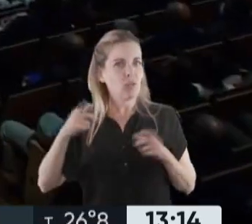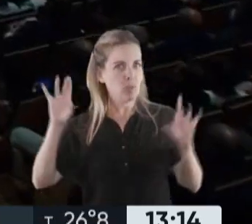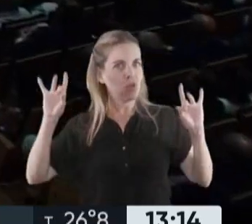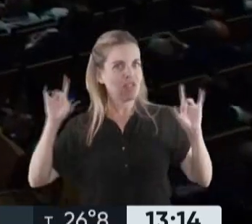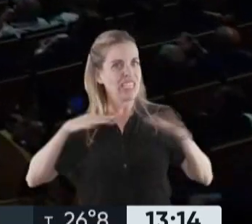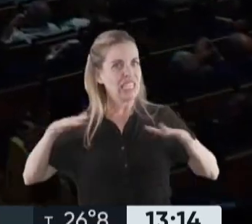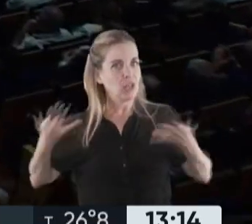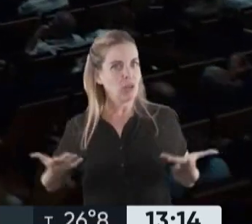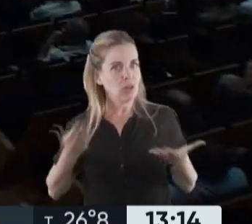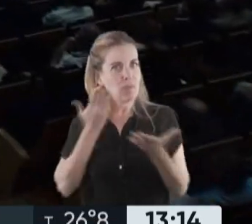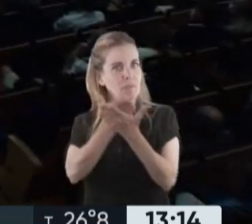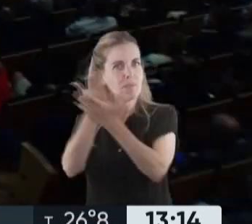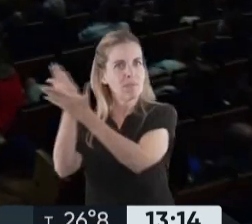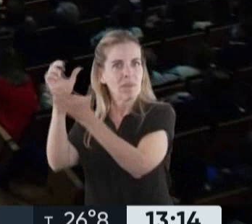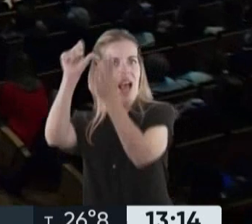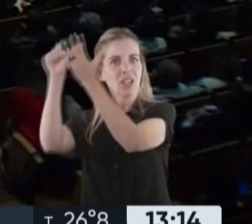momento.